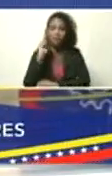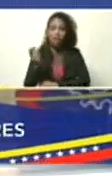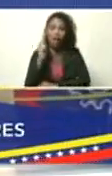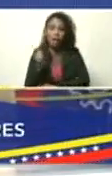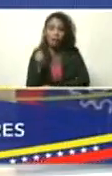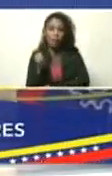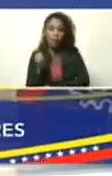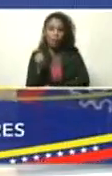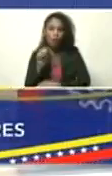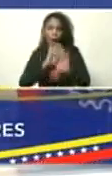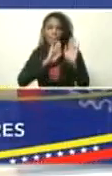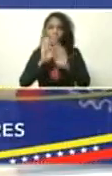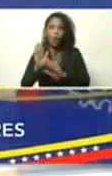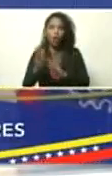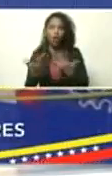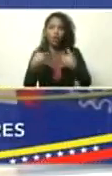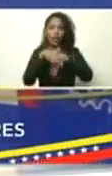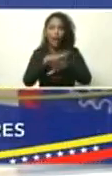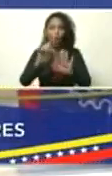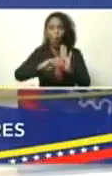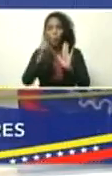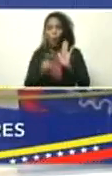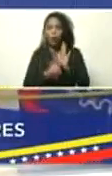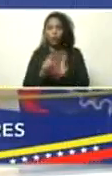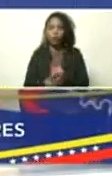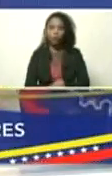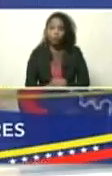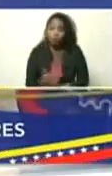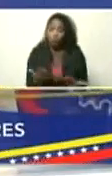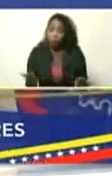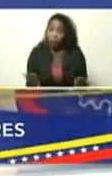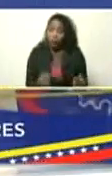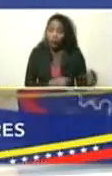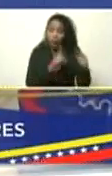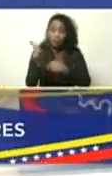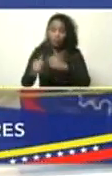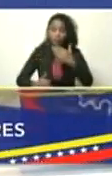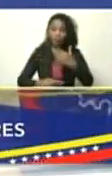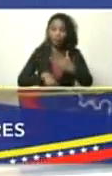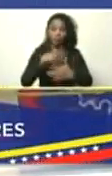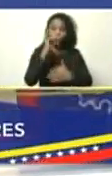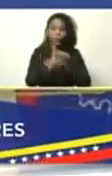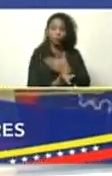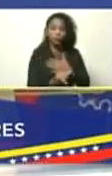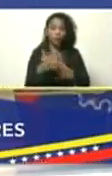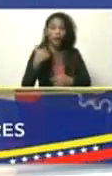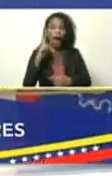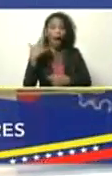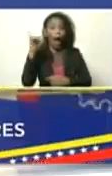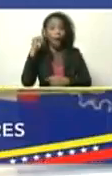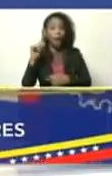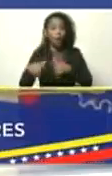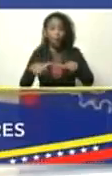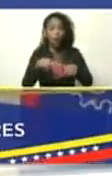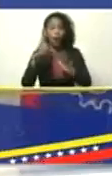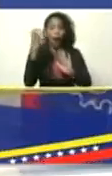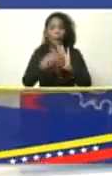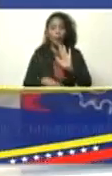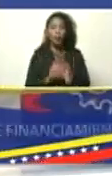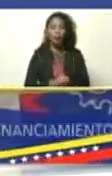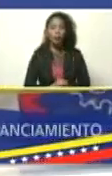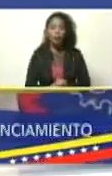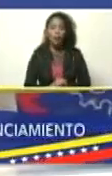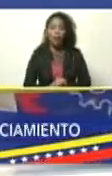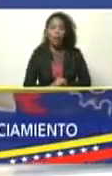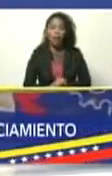financiarlos y apoyarlos integralmente. Y de esos proyectos, bueno, está en la región capital, en la